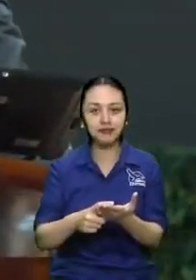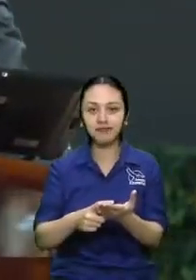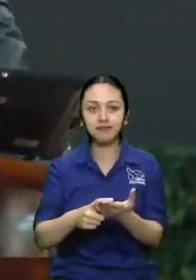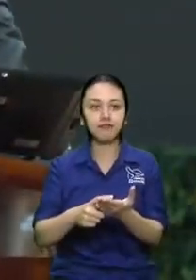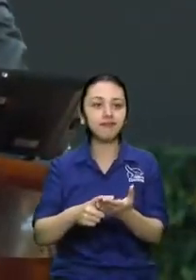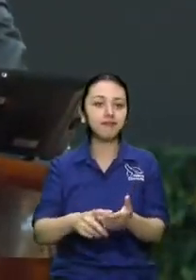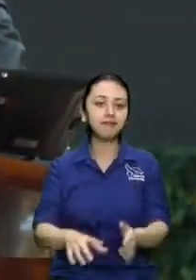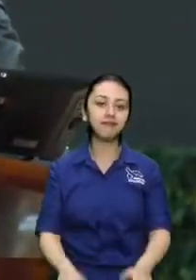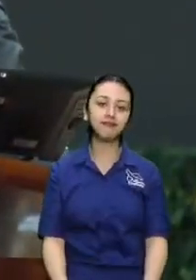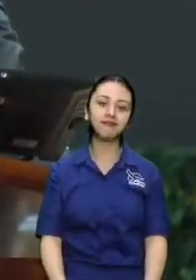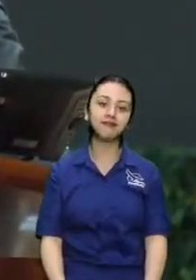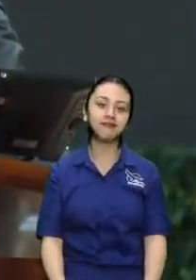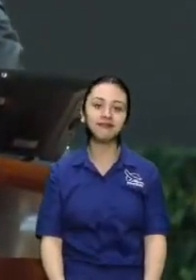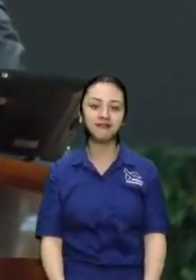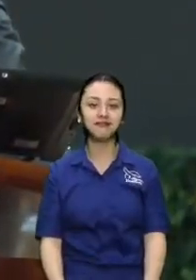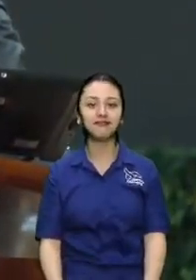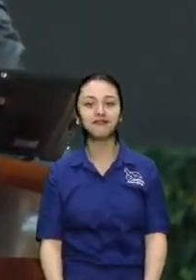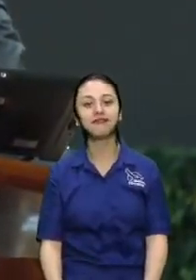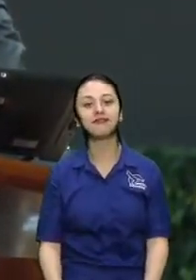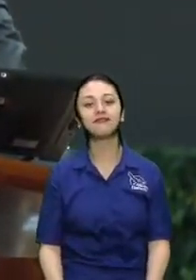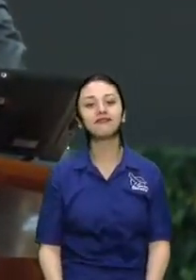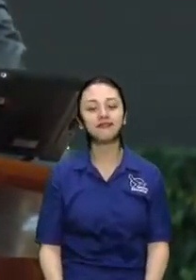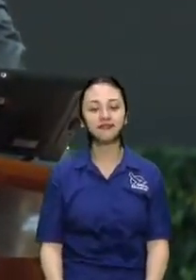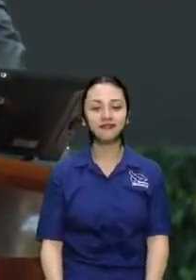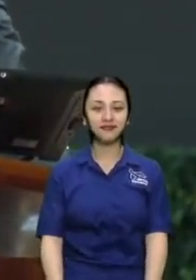O Pepsi, pues, si no le gusta la otra.